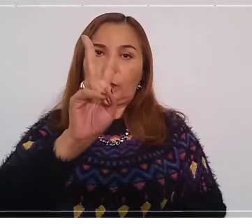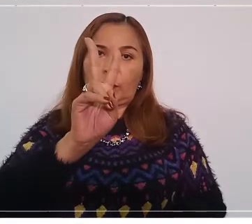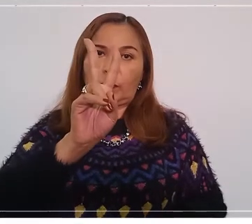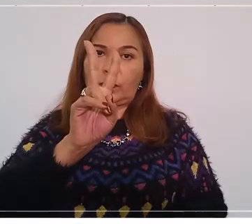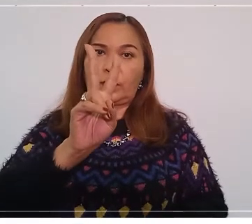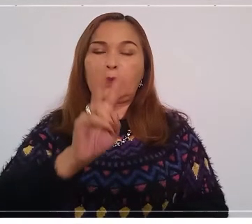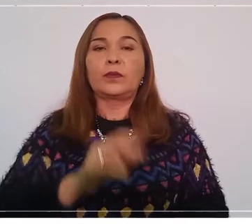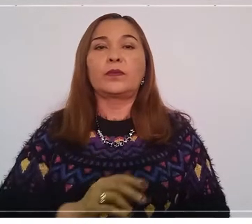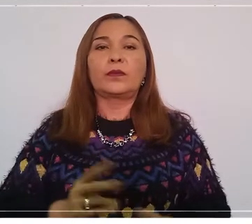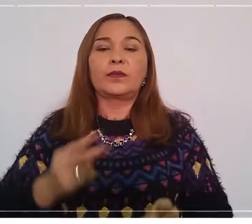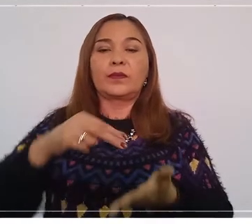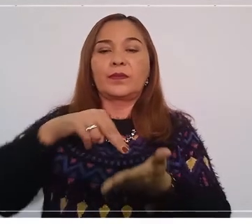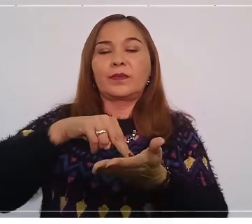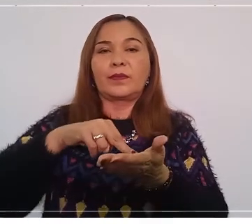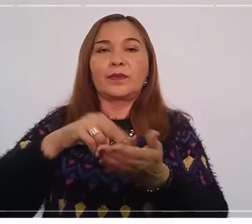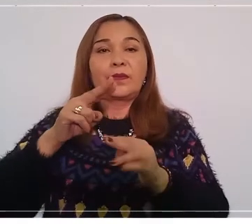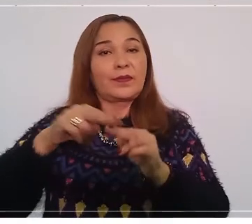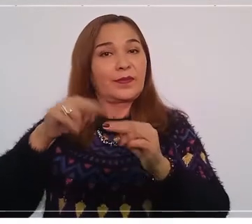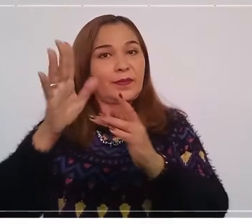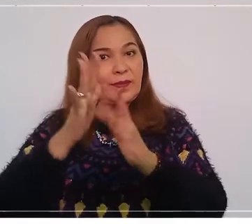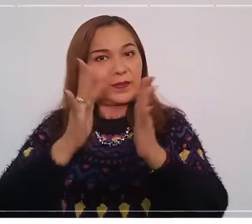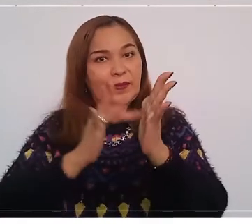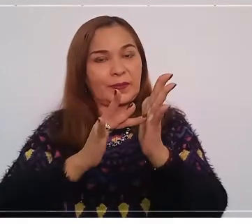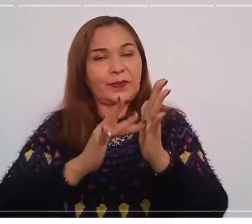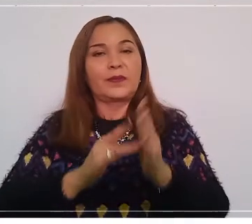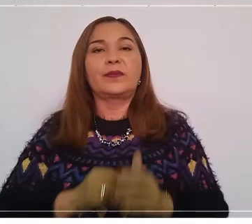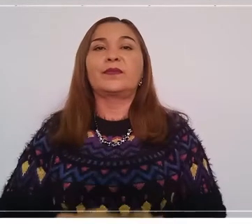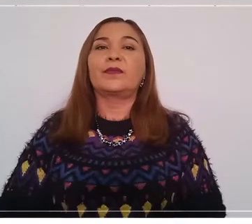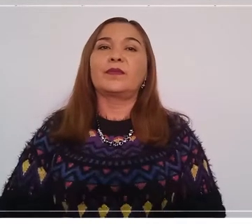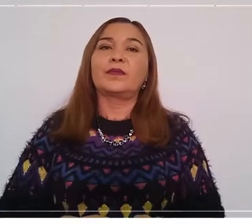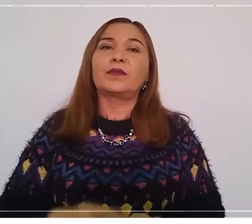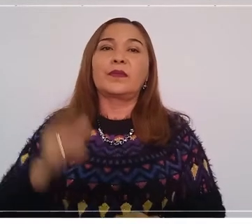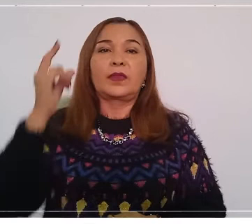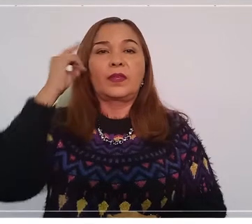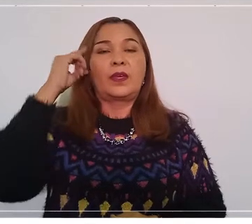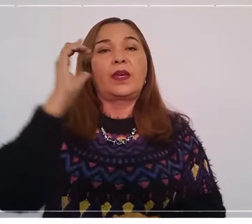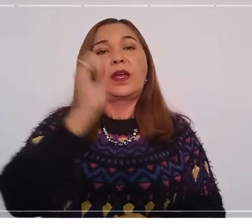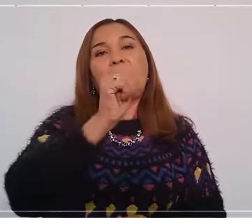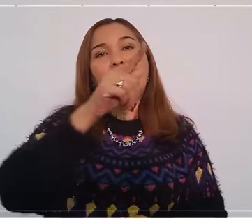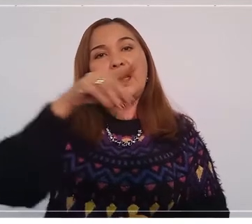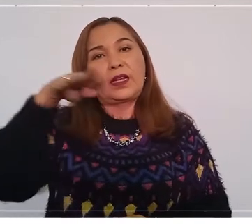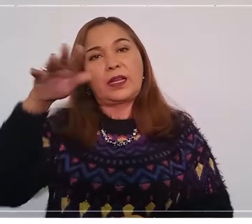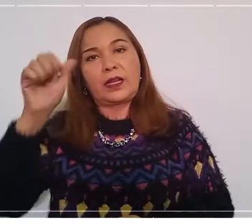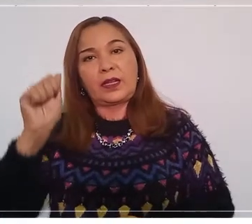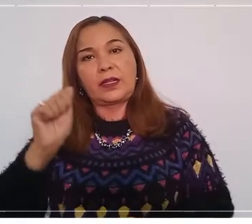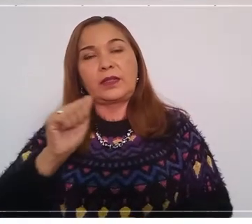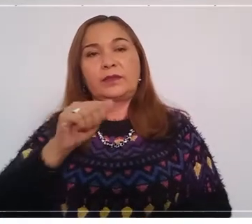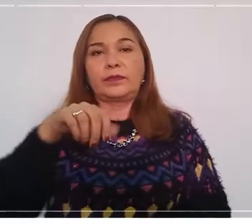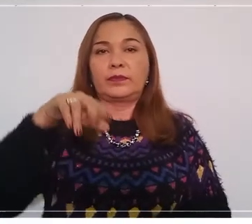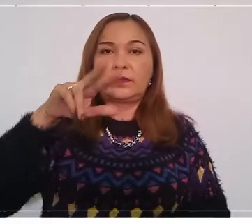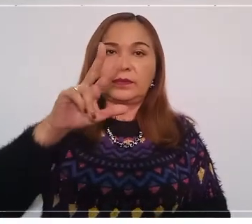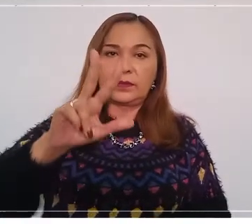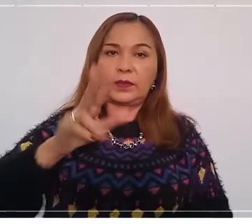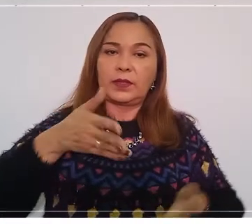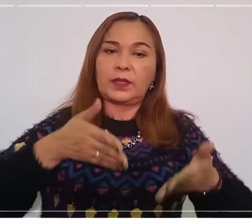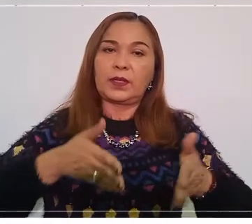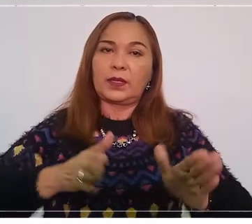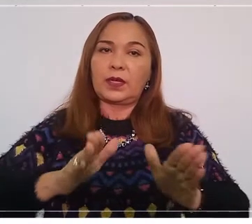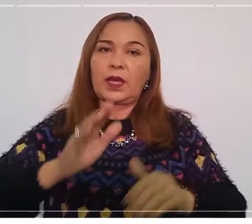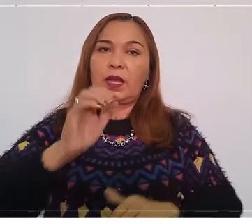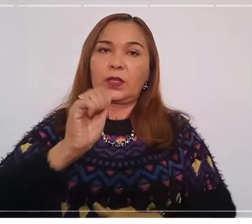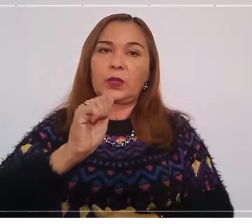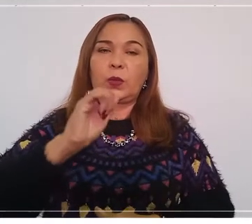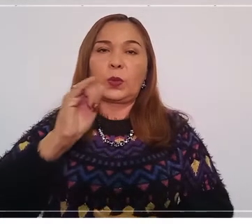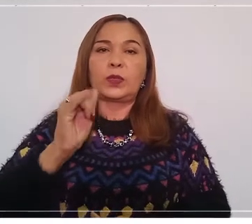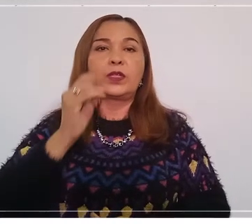para duras del niño jesús día de la candelaria día 3 natalicio de